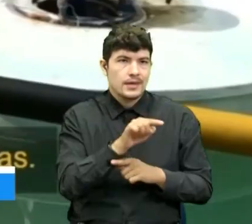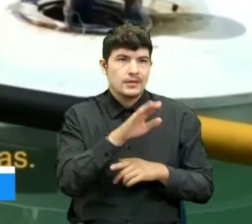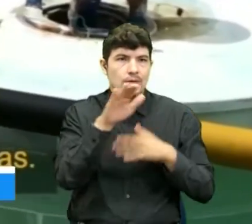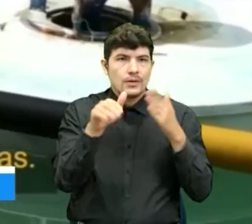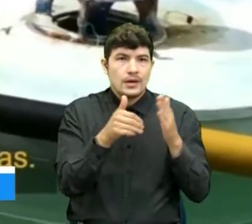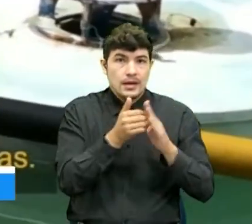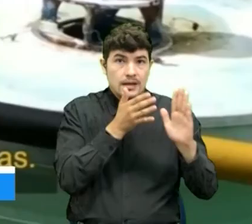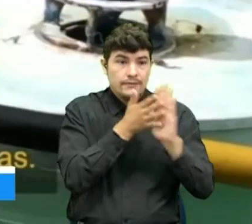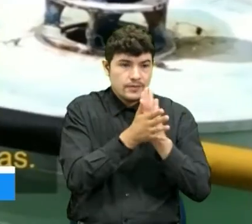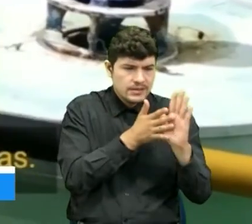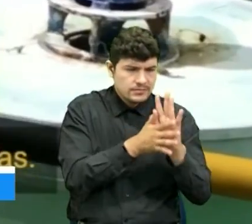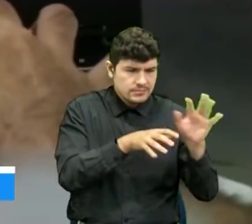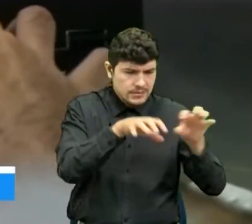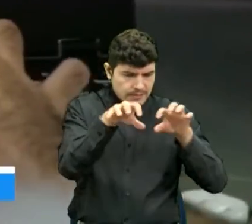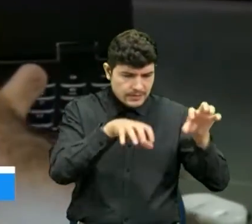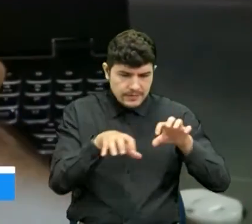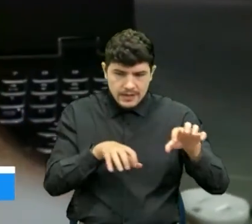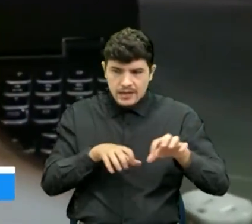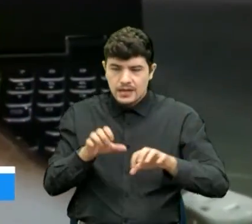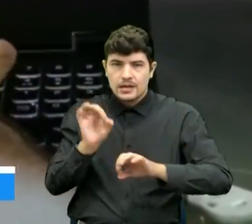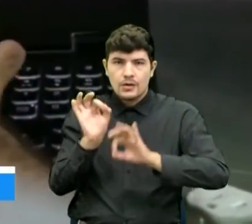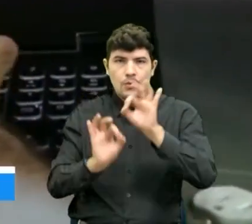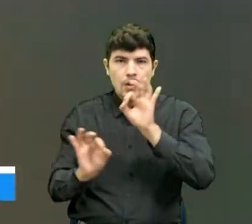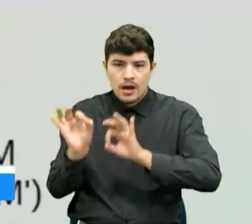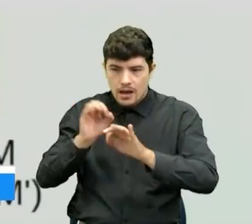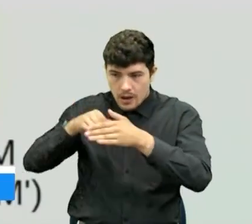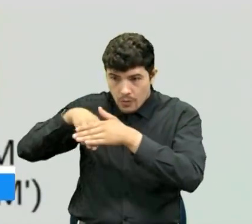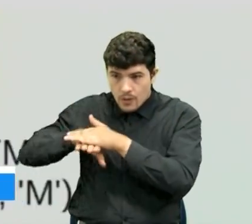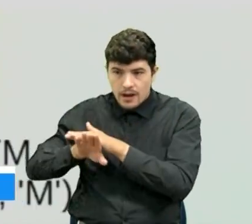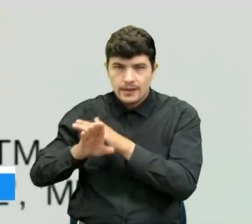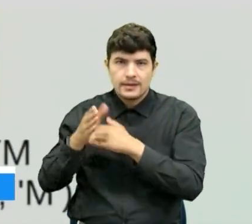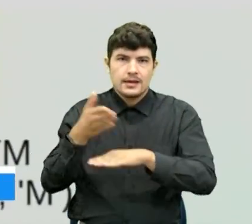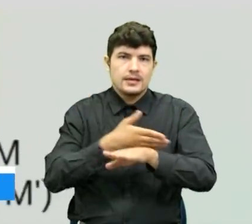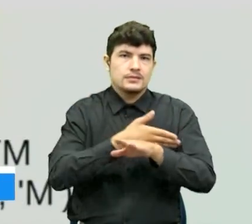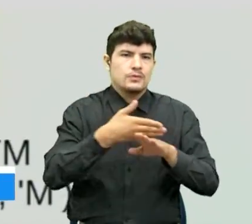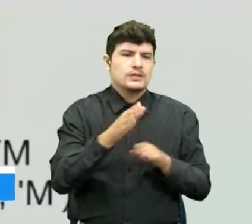información, la clasifica y la almacena para luego ser analizada por los expertos.